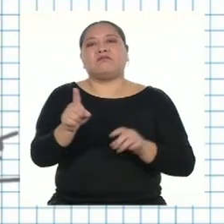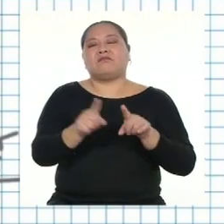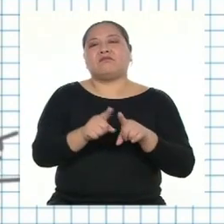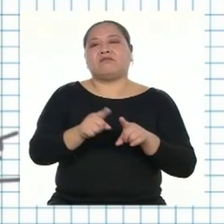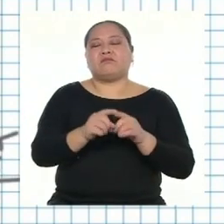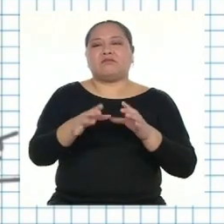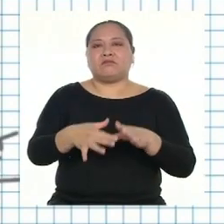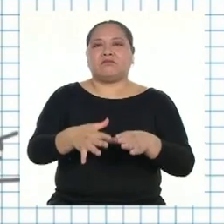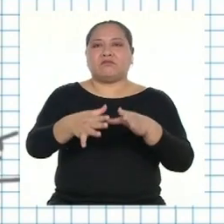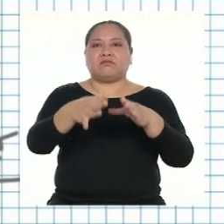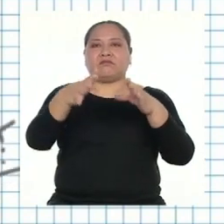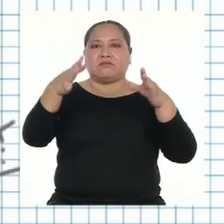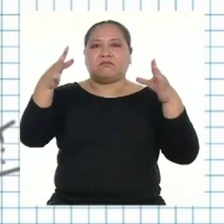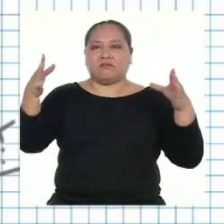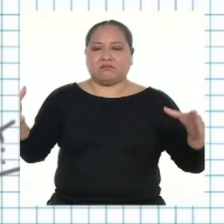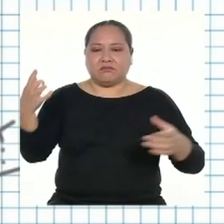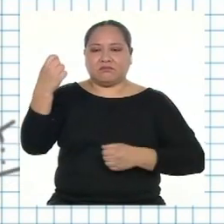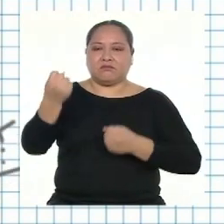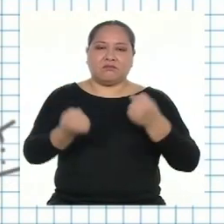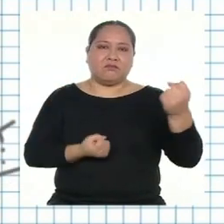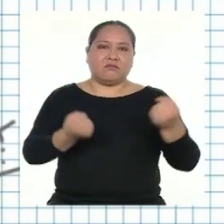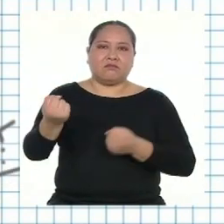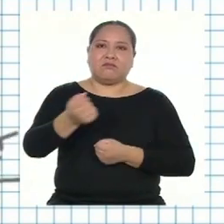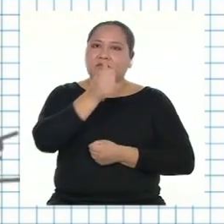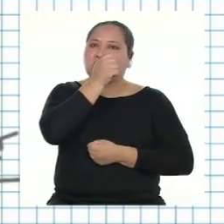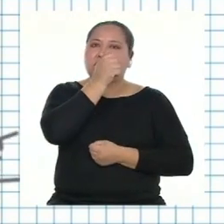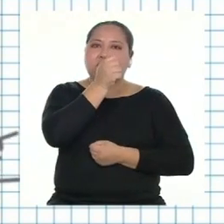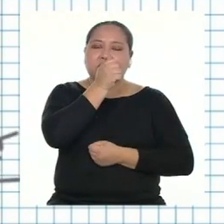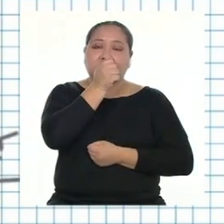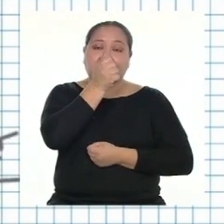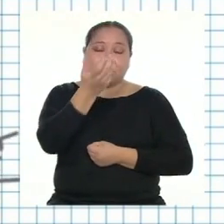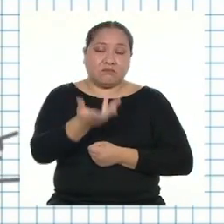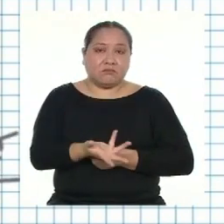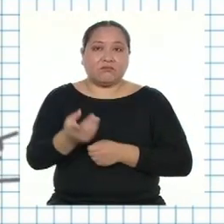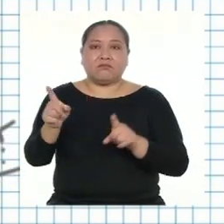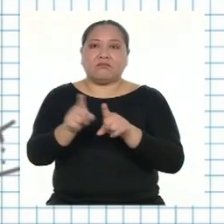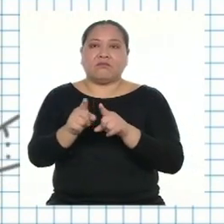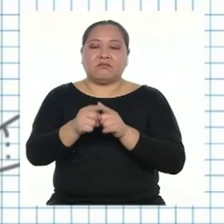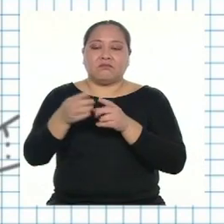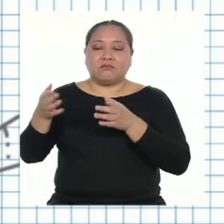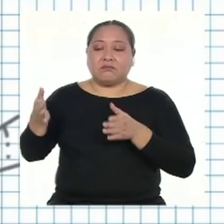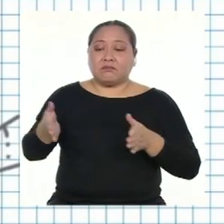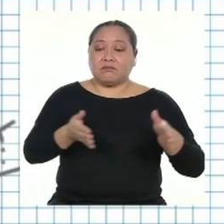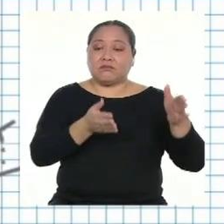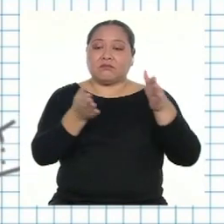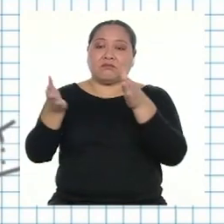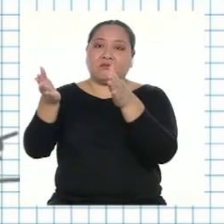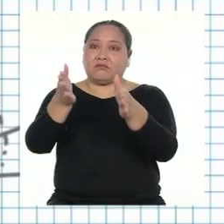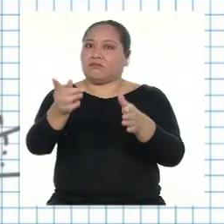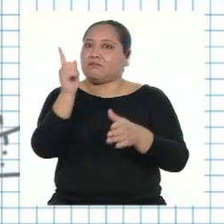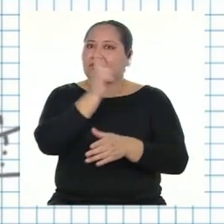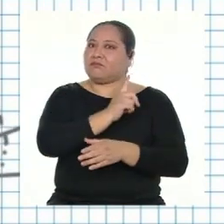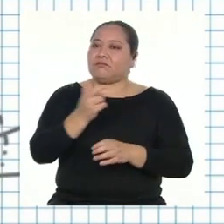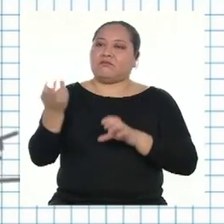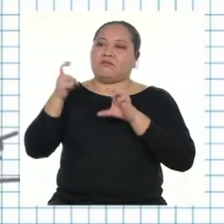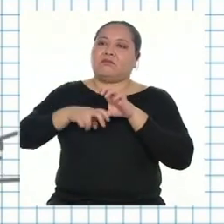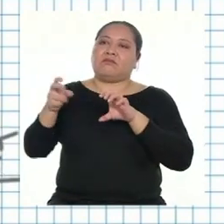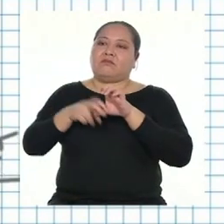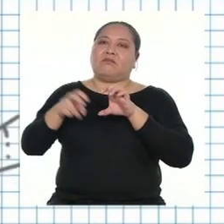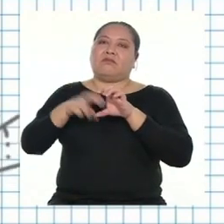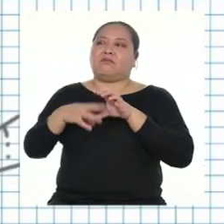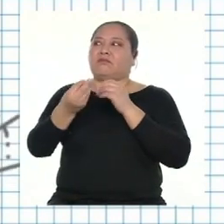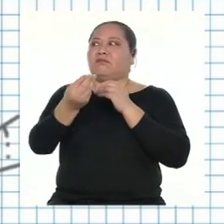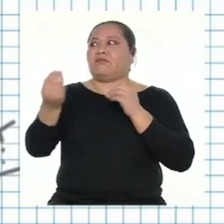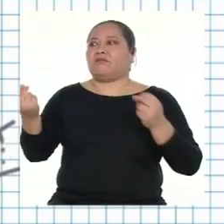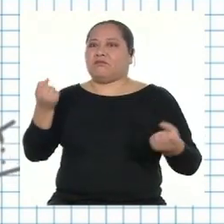un aumento acelerado en el transporte privado y una infraestructura vial que no se da abasto para la cantidad